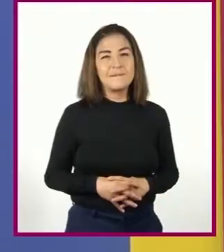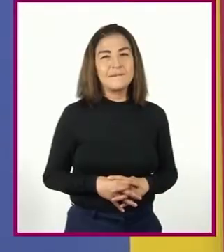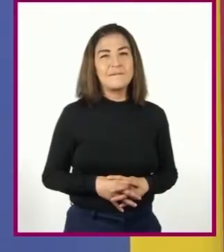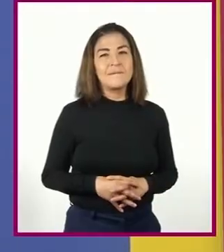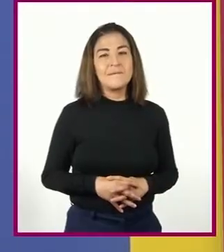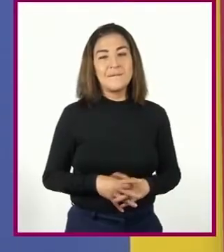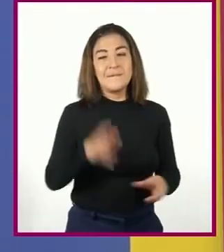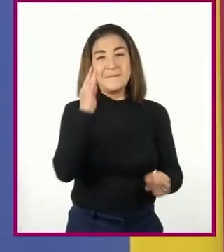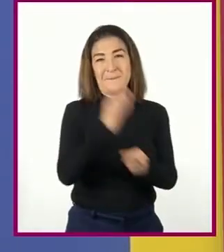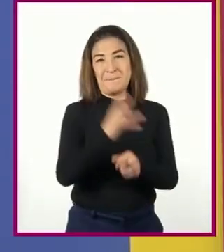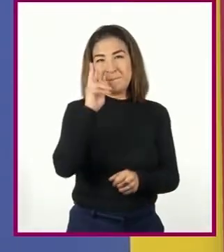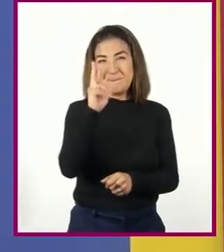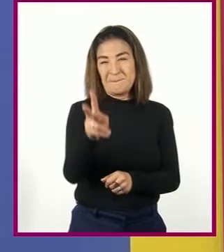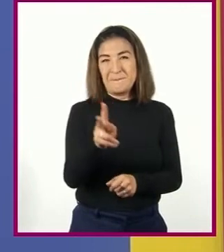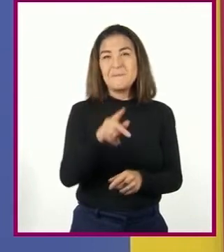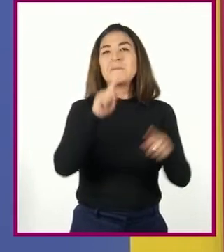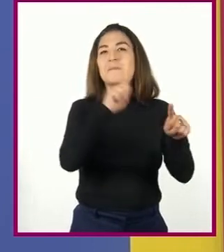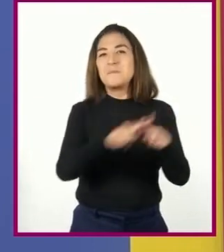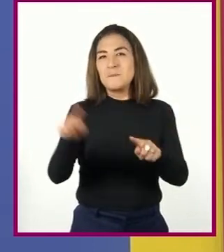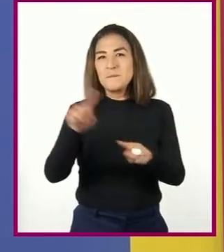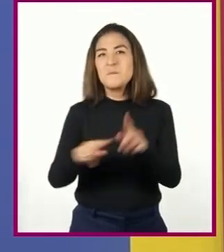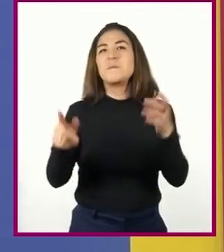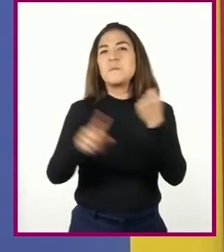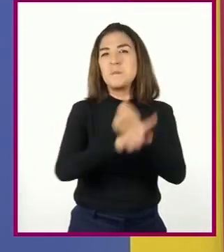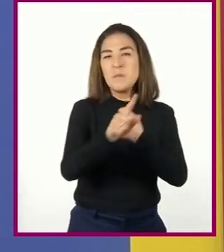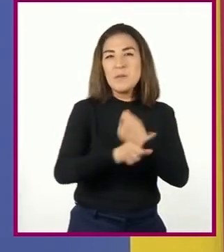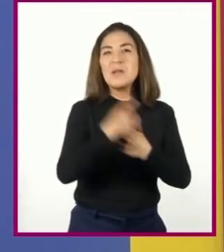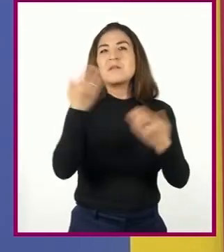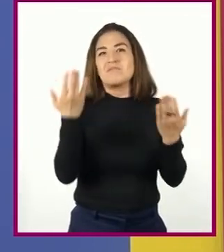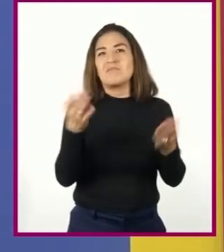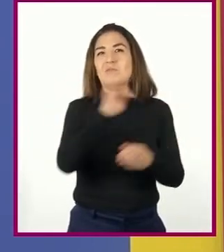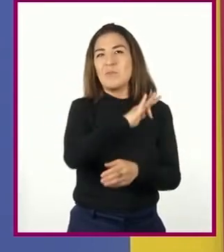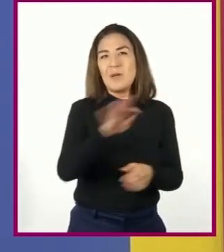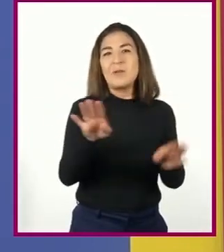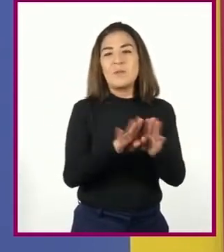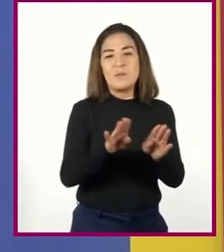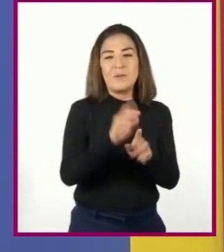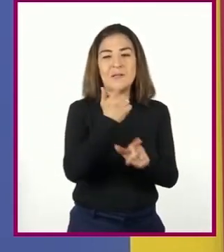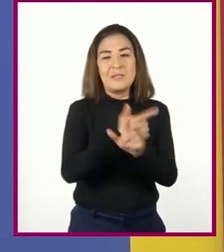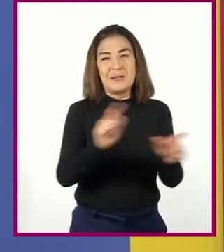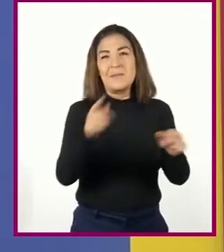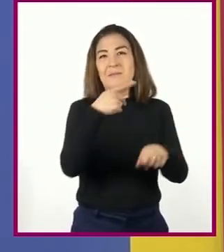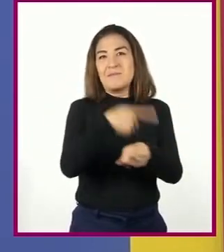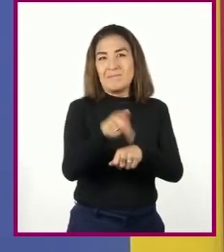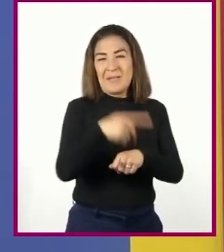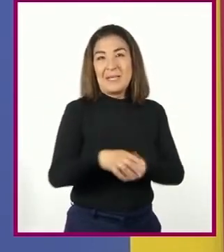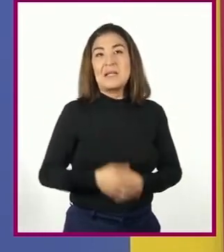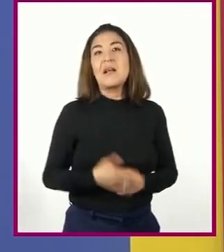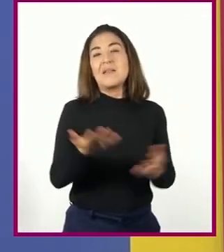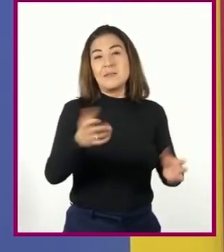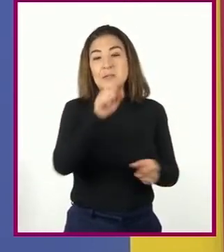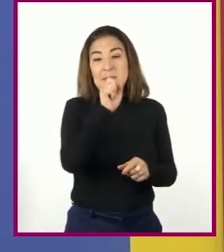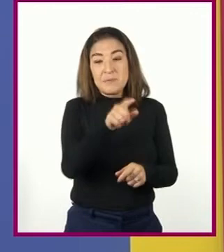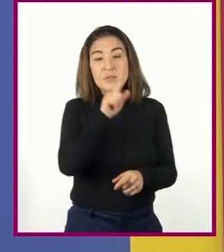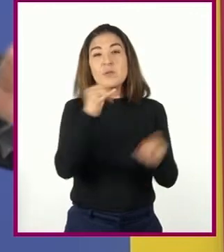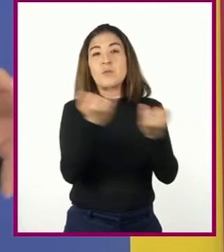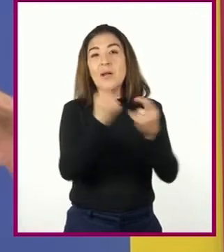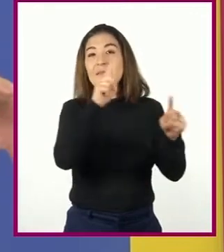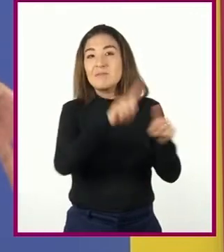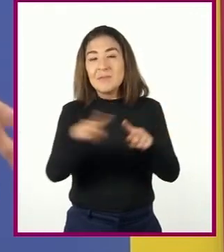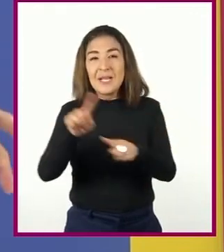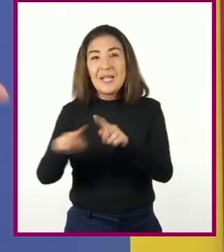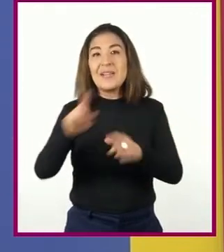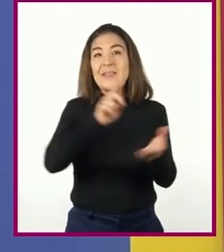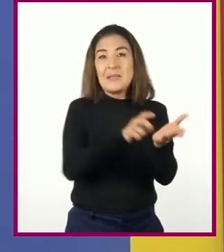Como pueden darse cuenta, hay muchas situaciones que amenazan la libertad. Como todo derecho, no basta con que esté en